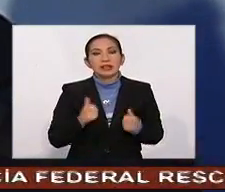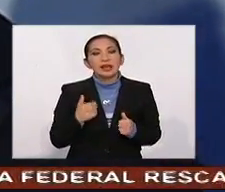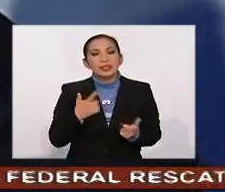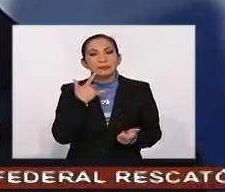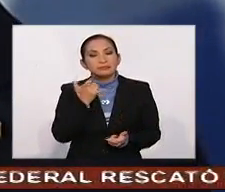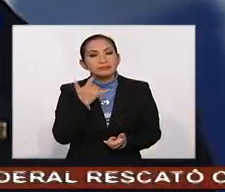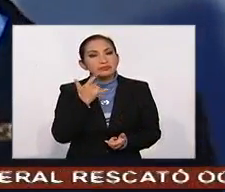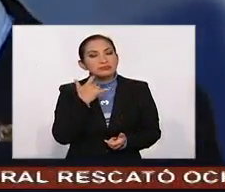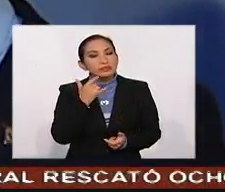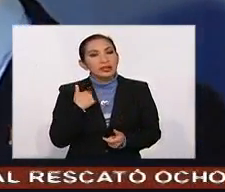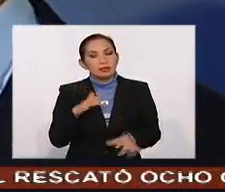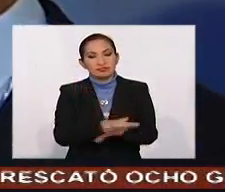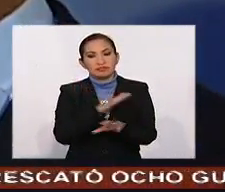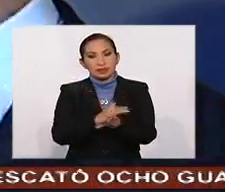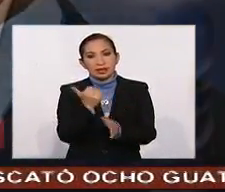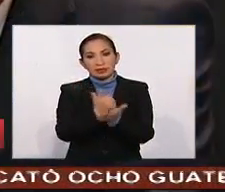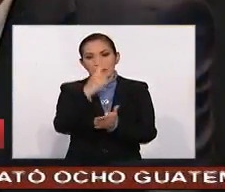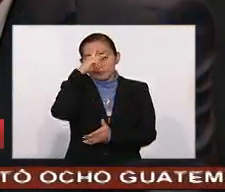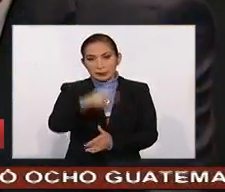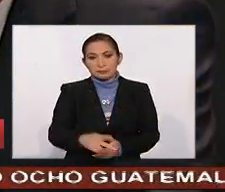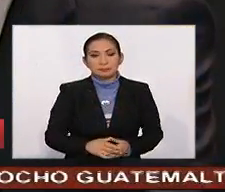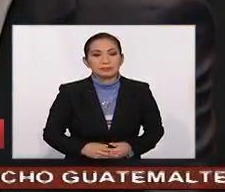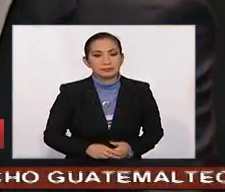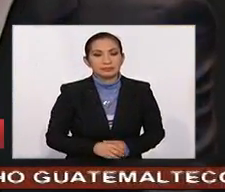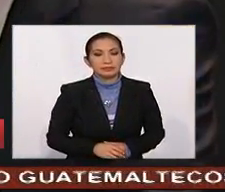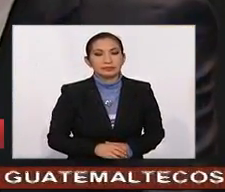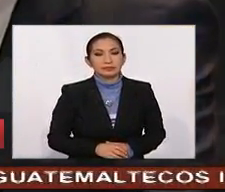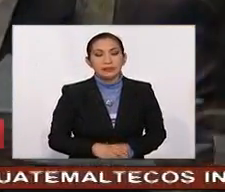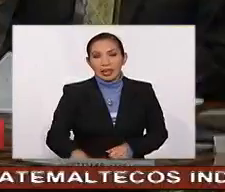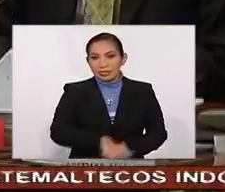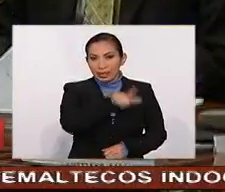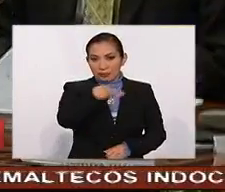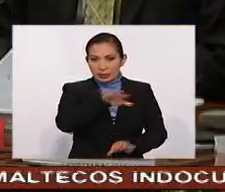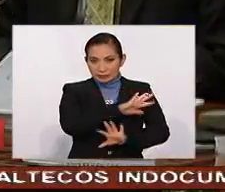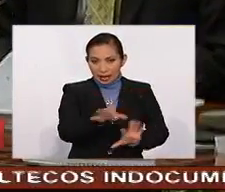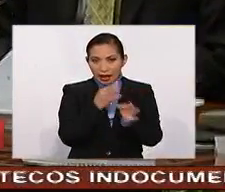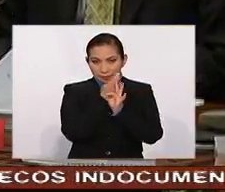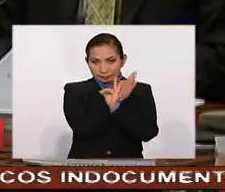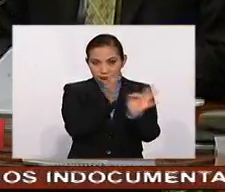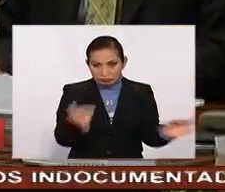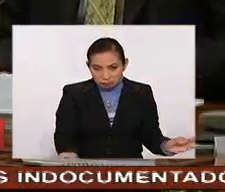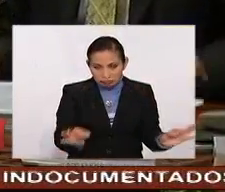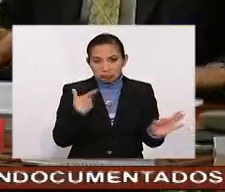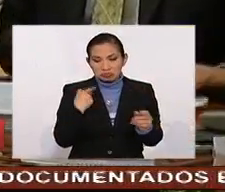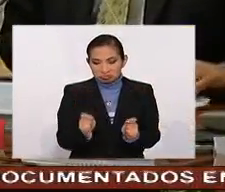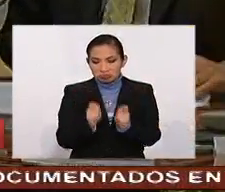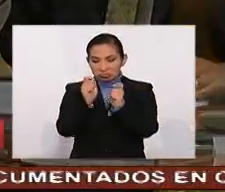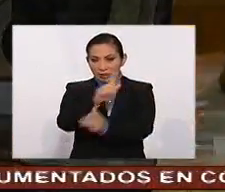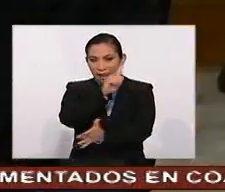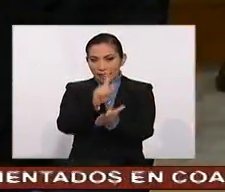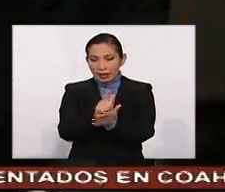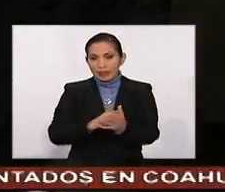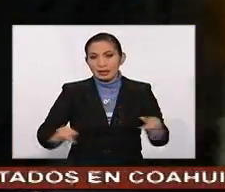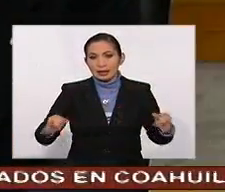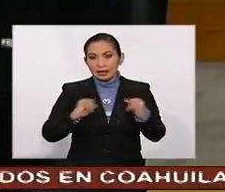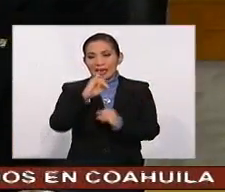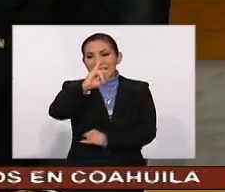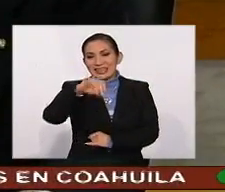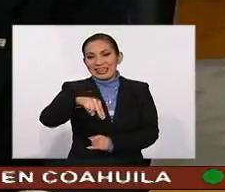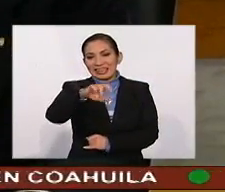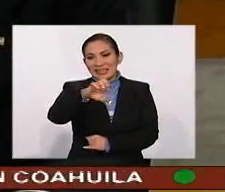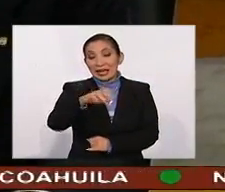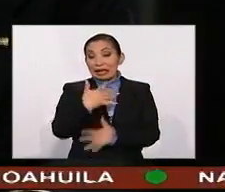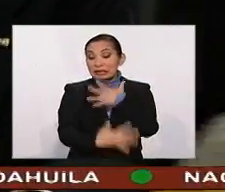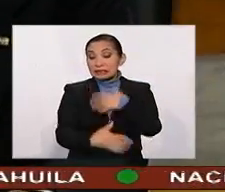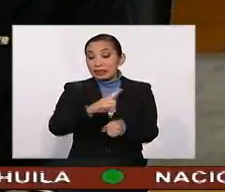reforma política de la Ciudad de México. Luego de esta declaratoria, una vez promulgada la ley, el Instituto Nacional Electoral tendrá